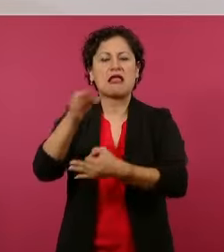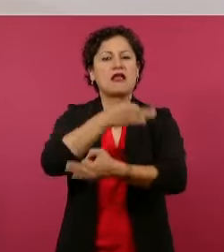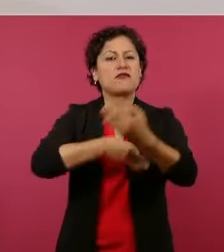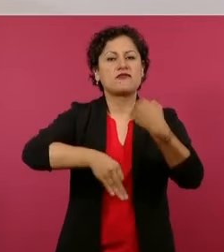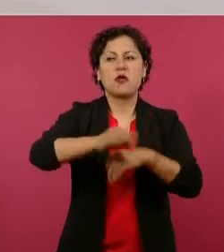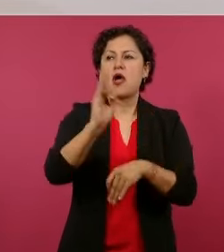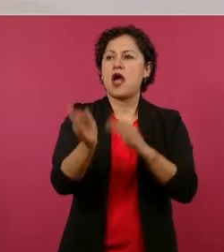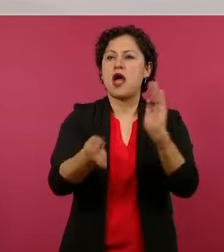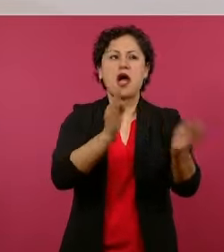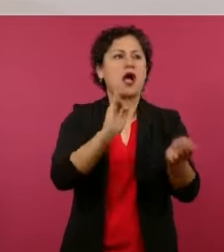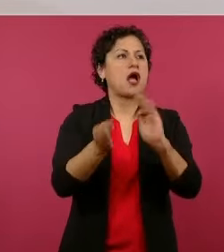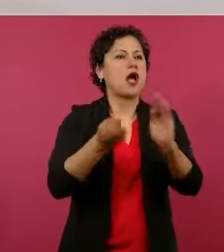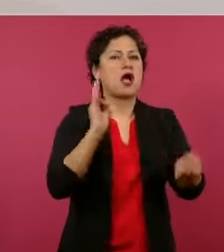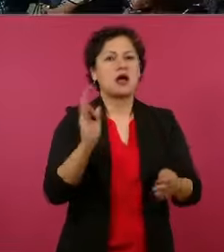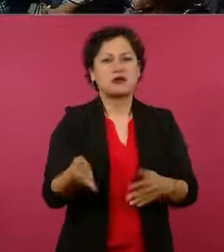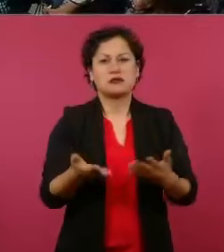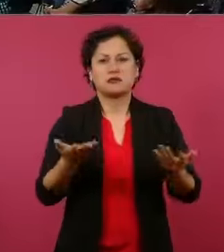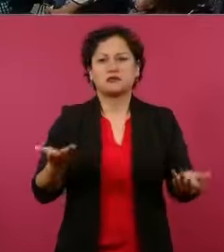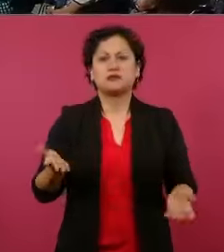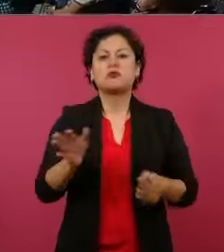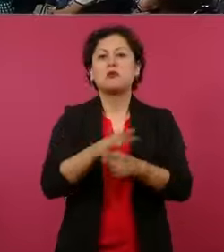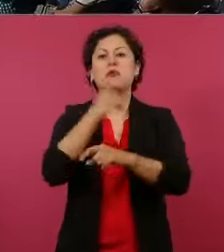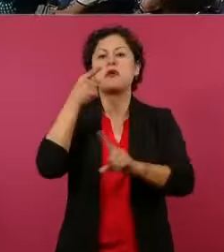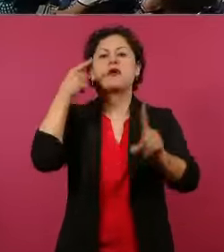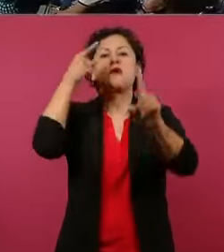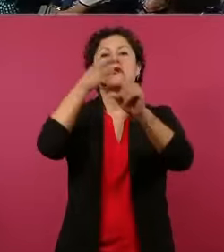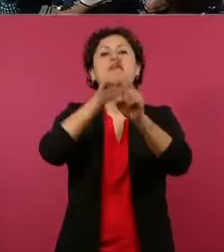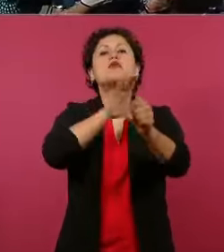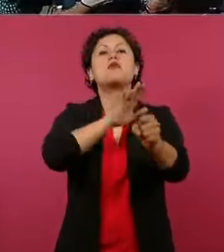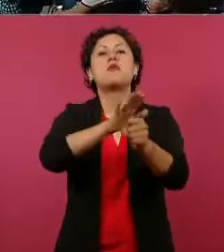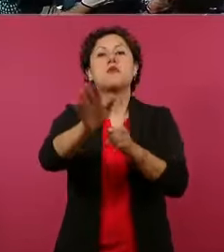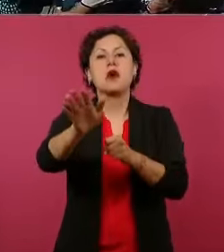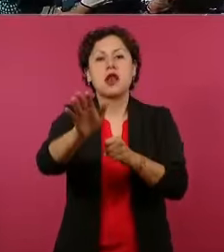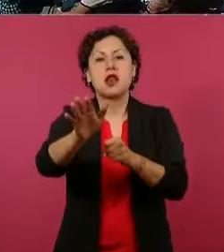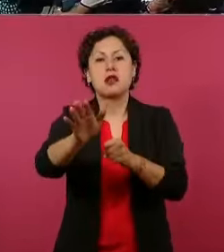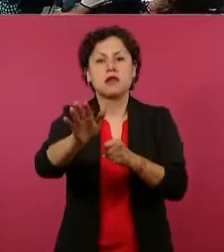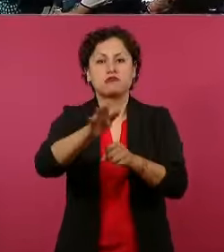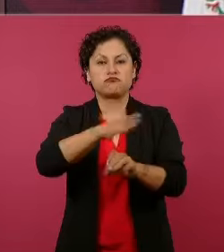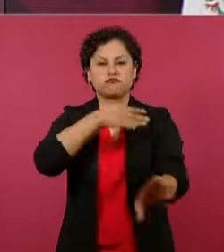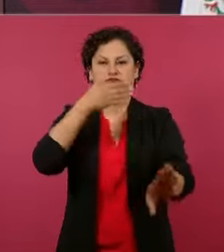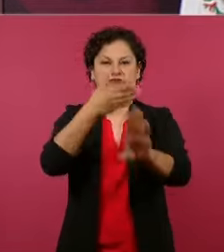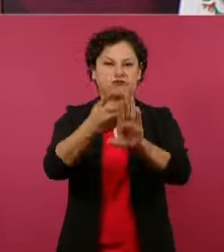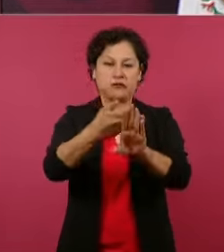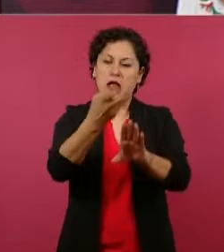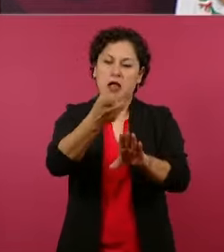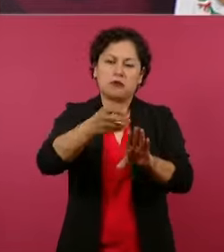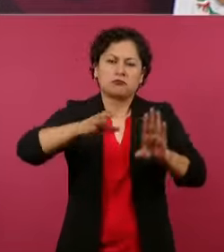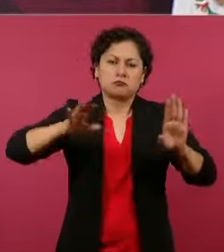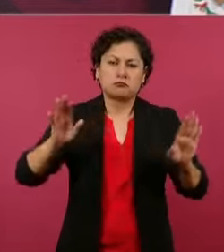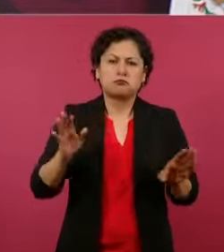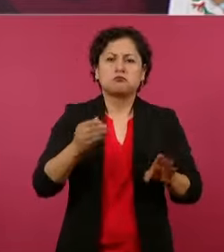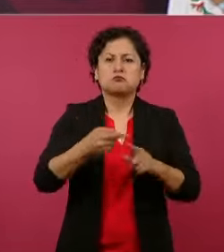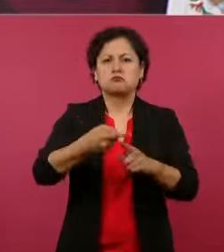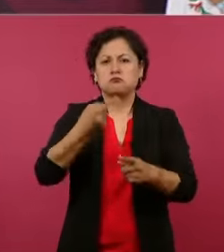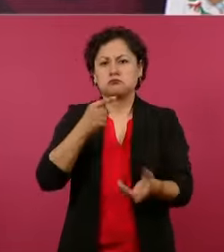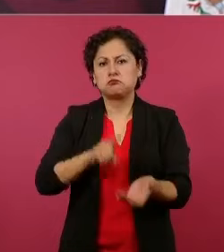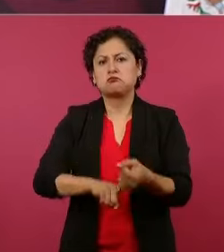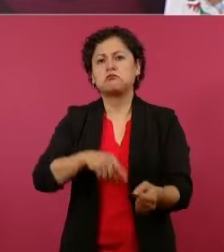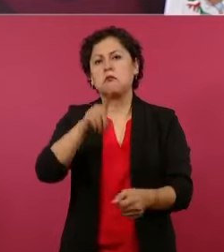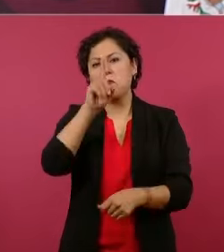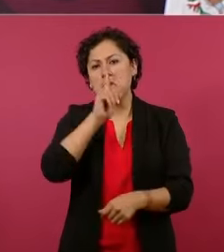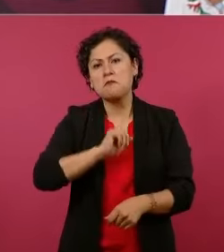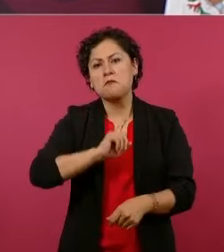permitido el fin justifica los medios mentir mentir mentir mentir